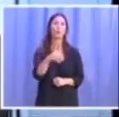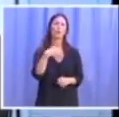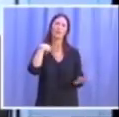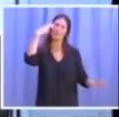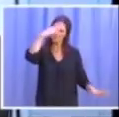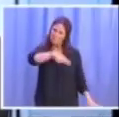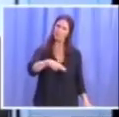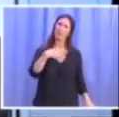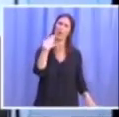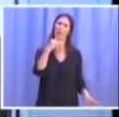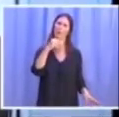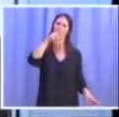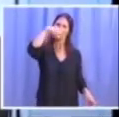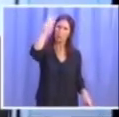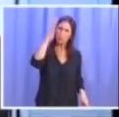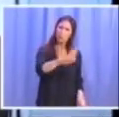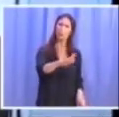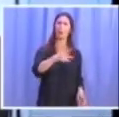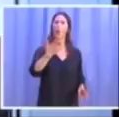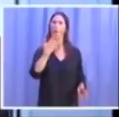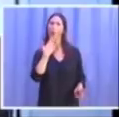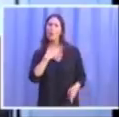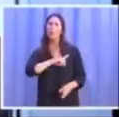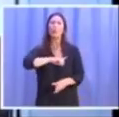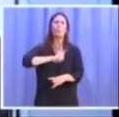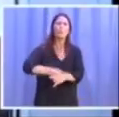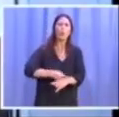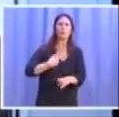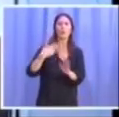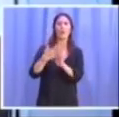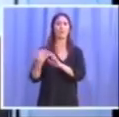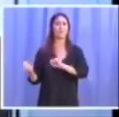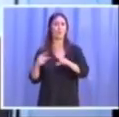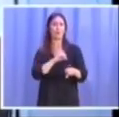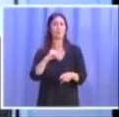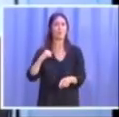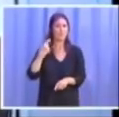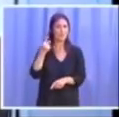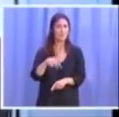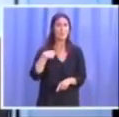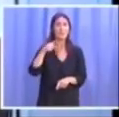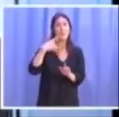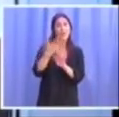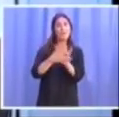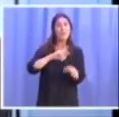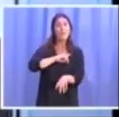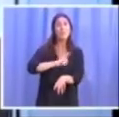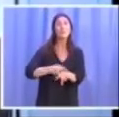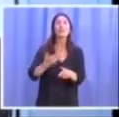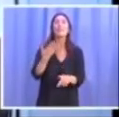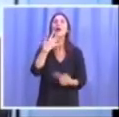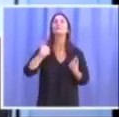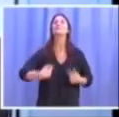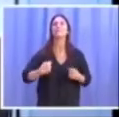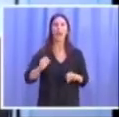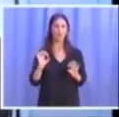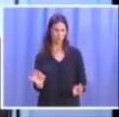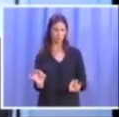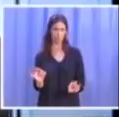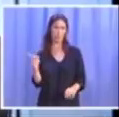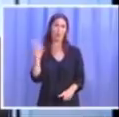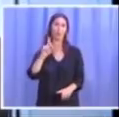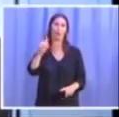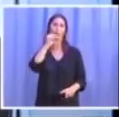los jóvenes, cultura, ocio, deporte, he hablado de emancipación, y sobre todo cuando hablo de deporte, un ocio sano, y no